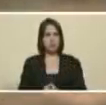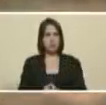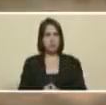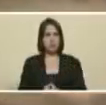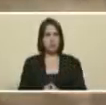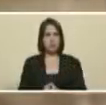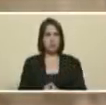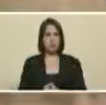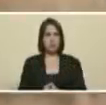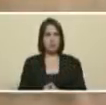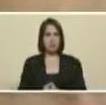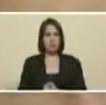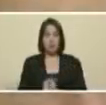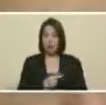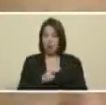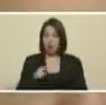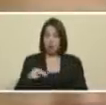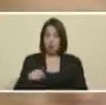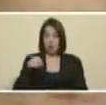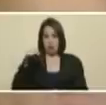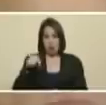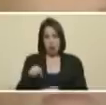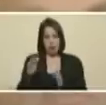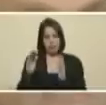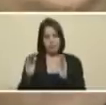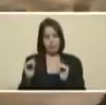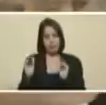Estamos hoy despidiendo